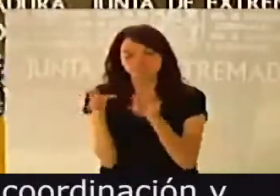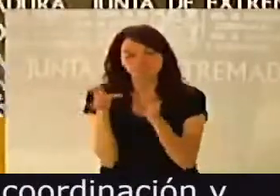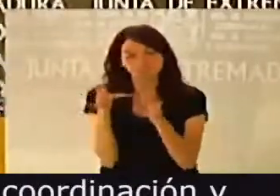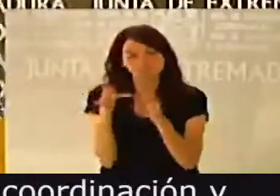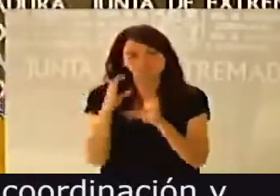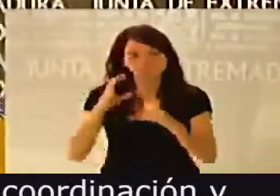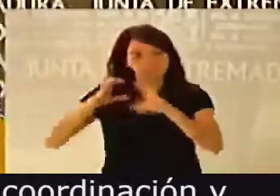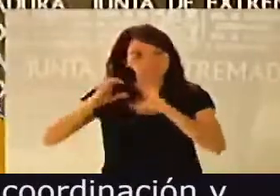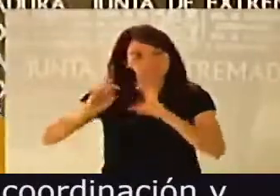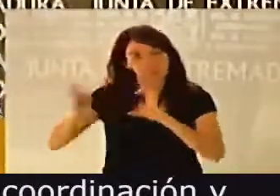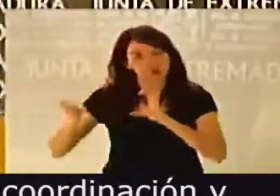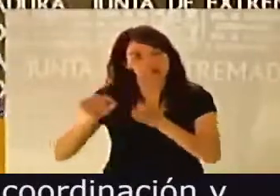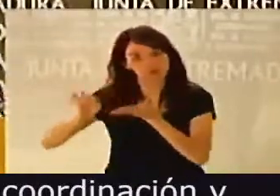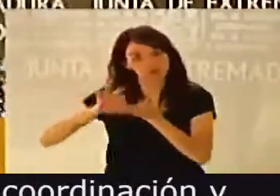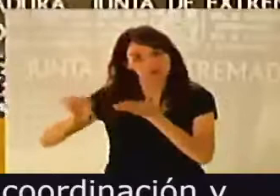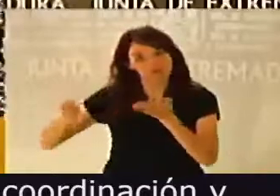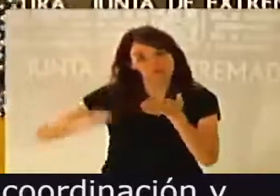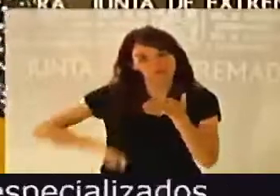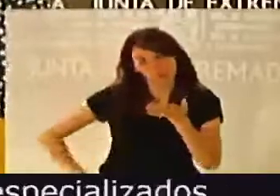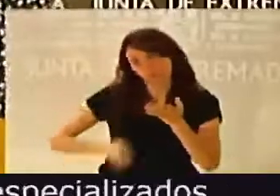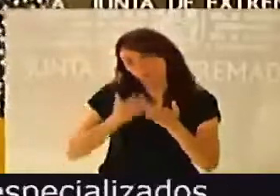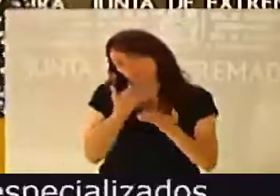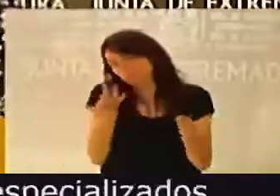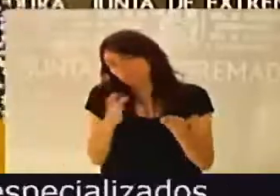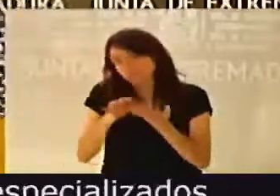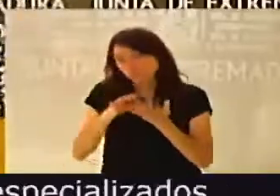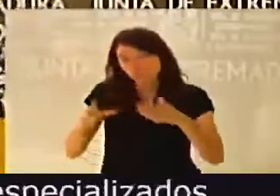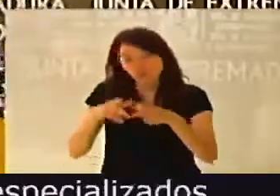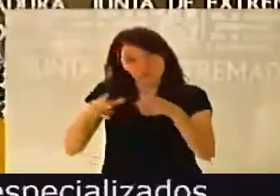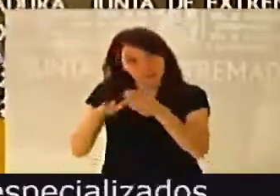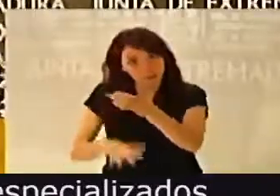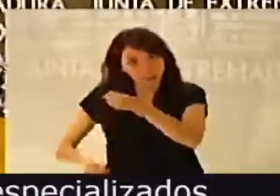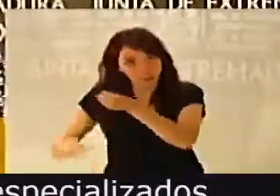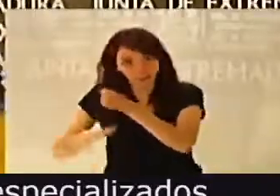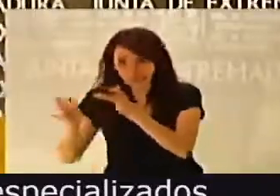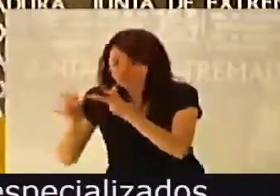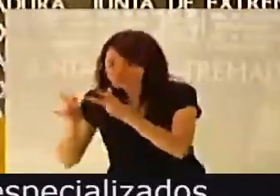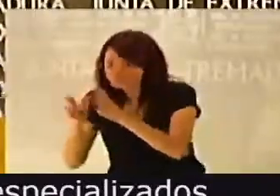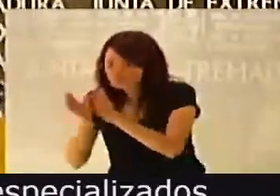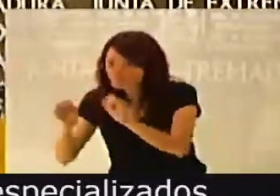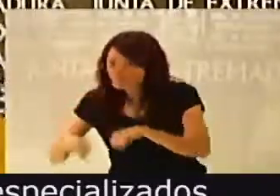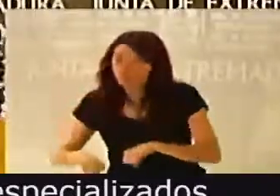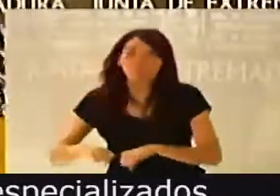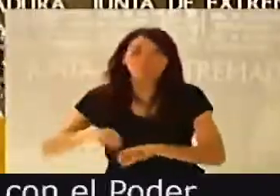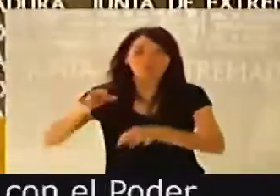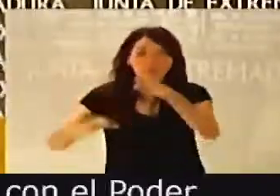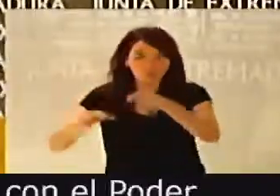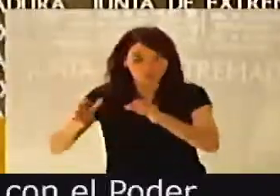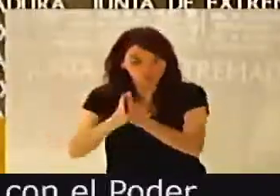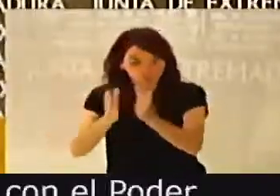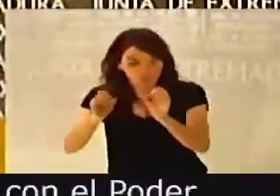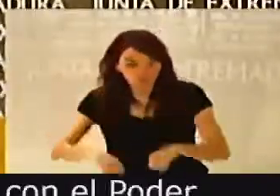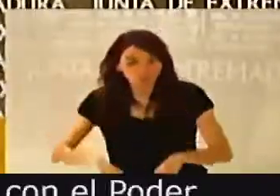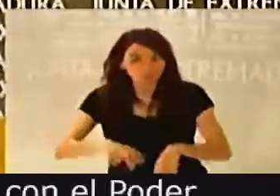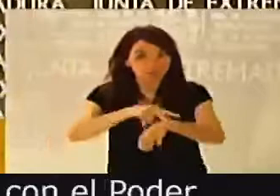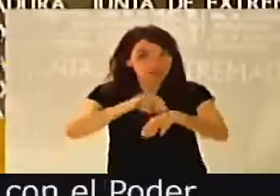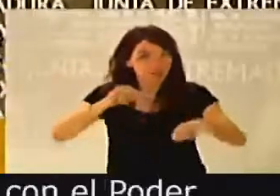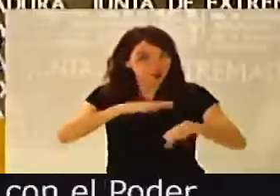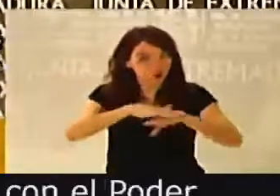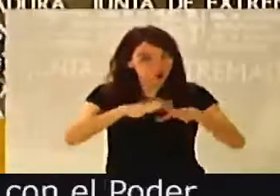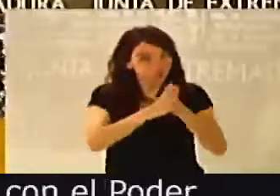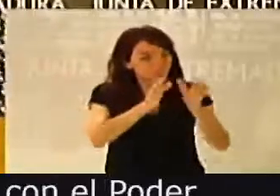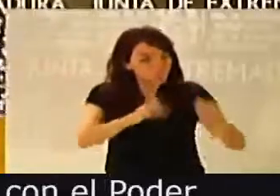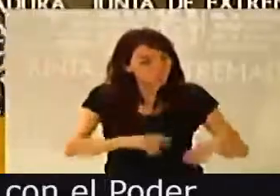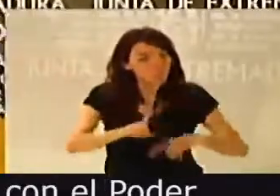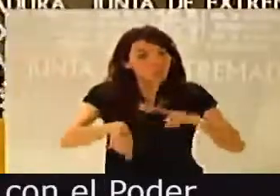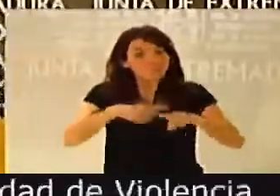servicios especializados, como pueden ser los servicios sociales de base, con el Poder Judicial, con la Delegación del Gobierno y la Unidad de Violencia que existe también